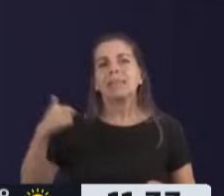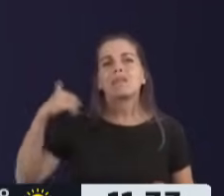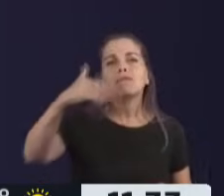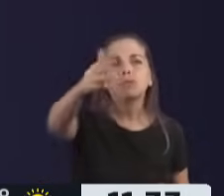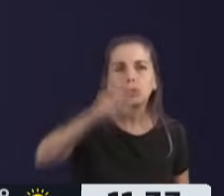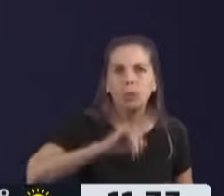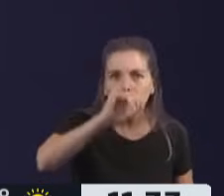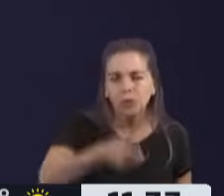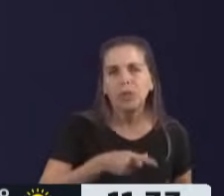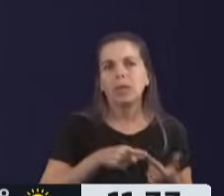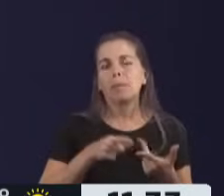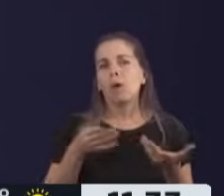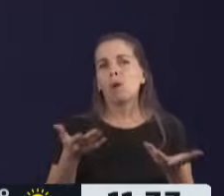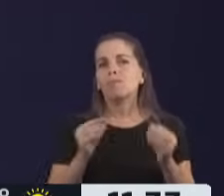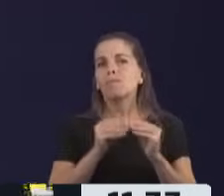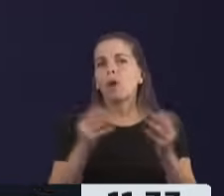cuestiones